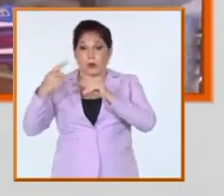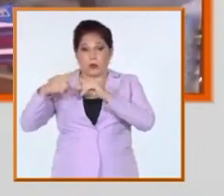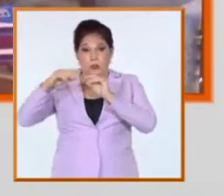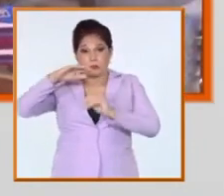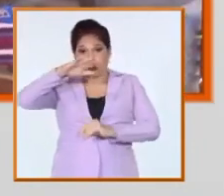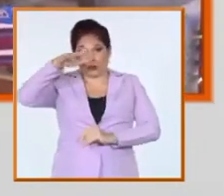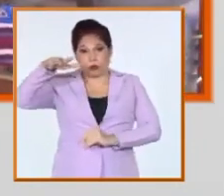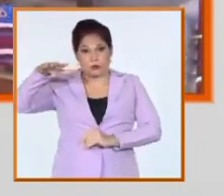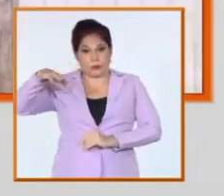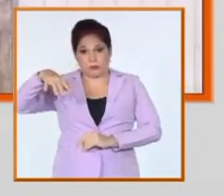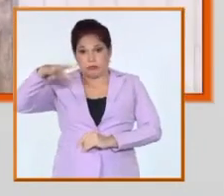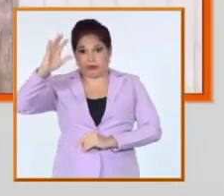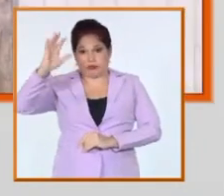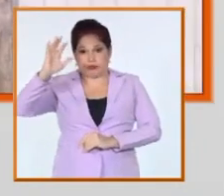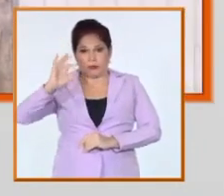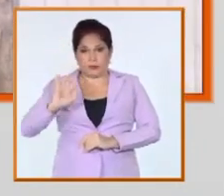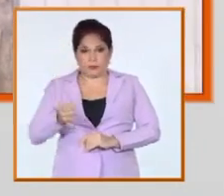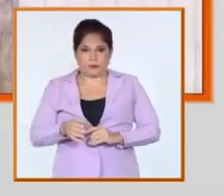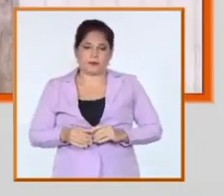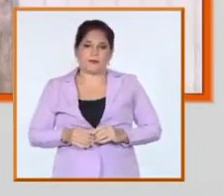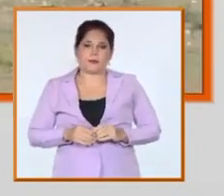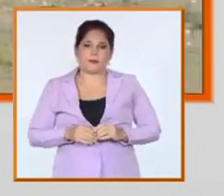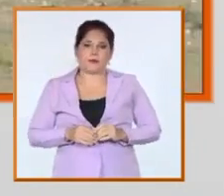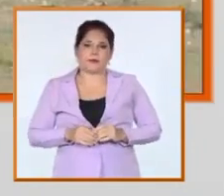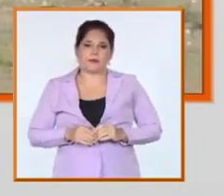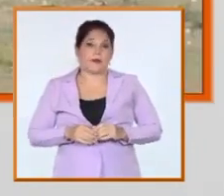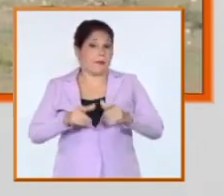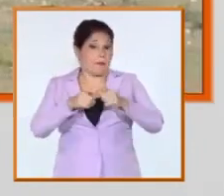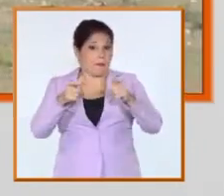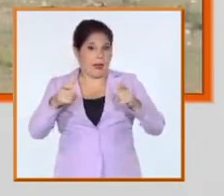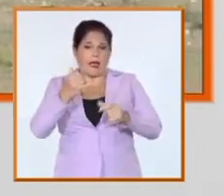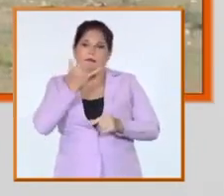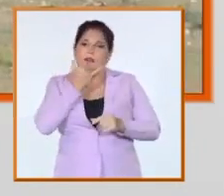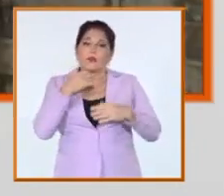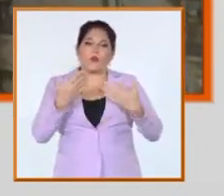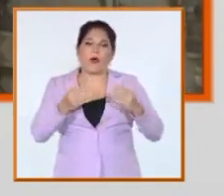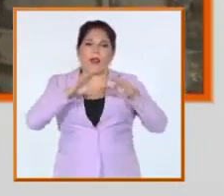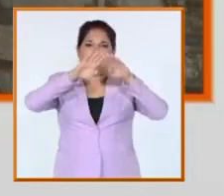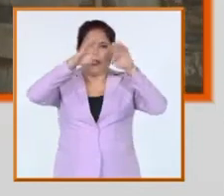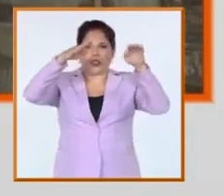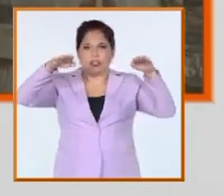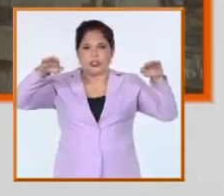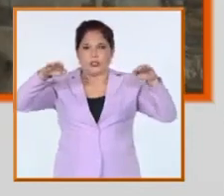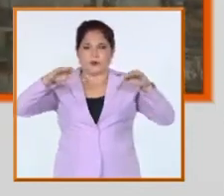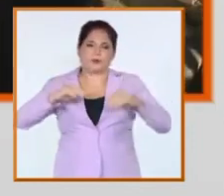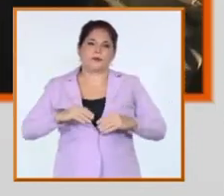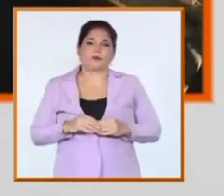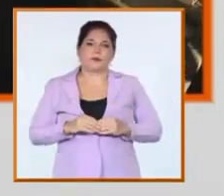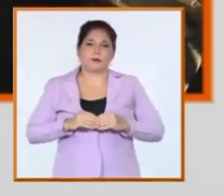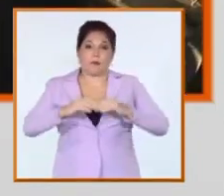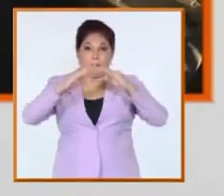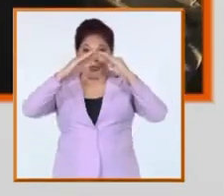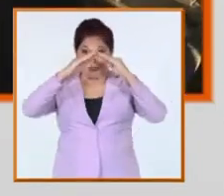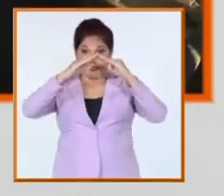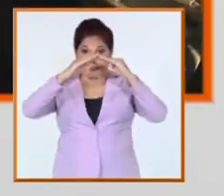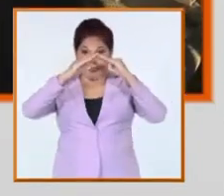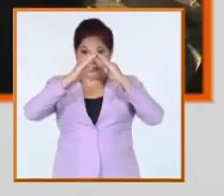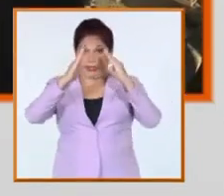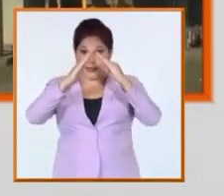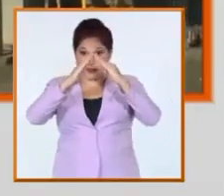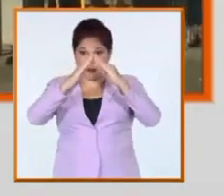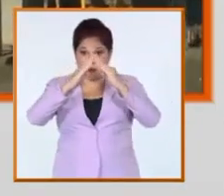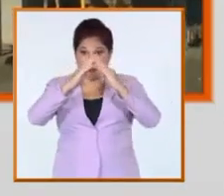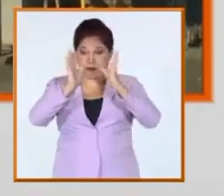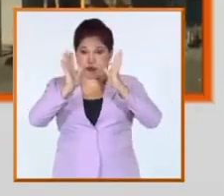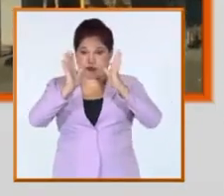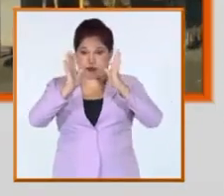o techo total O sea que ahí la mayor afectación están los techos y se